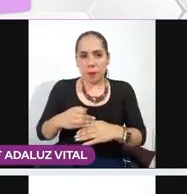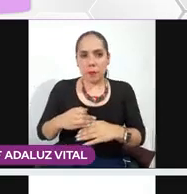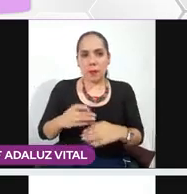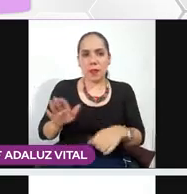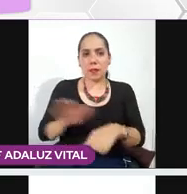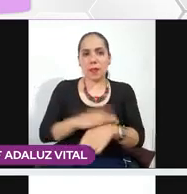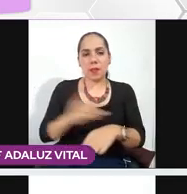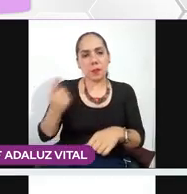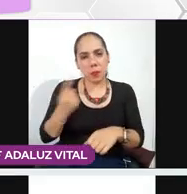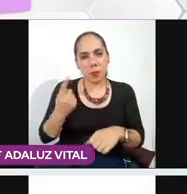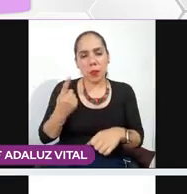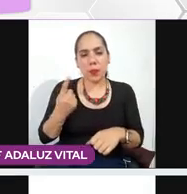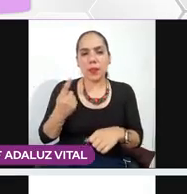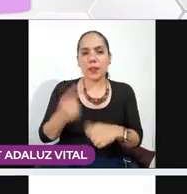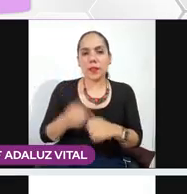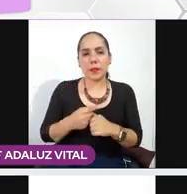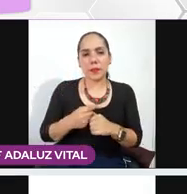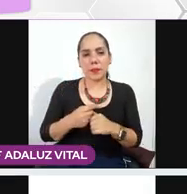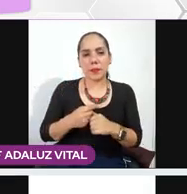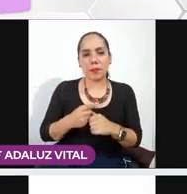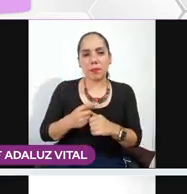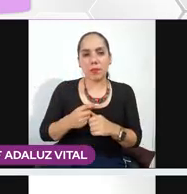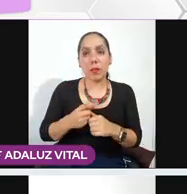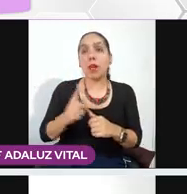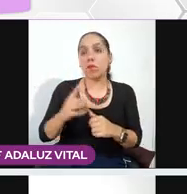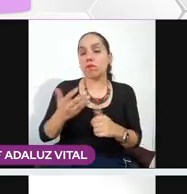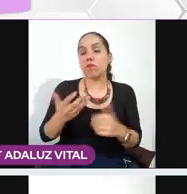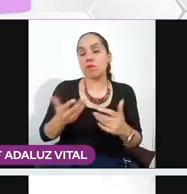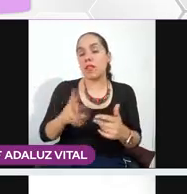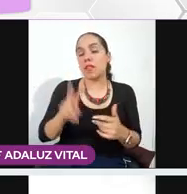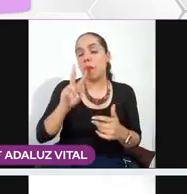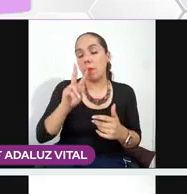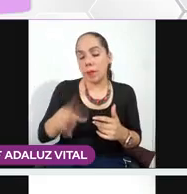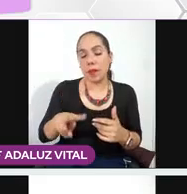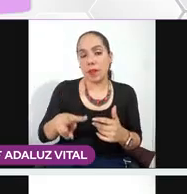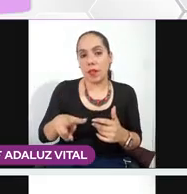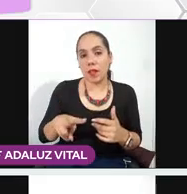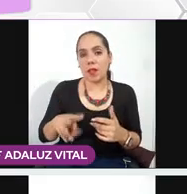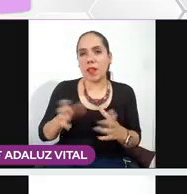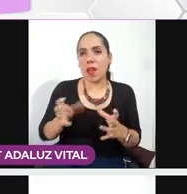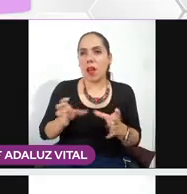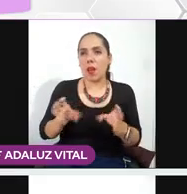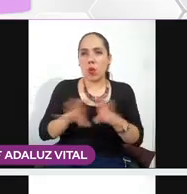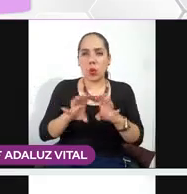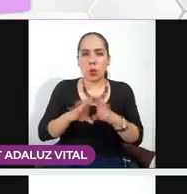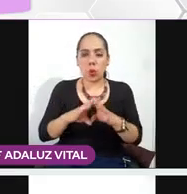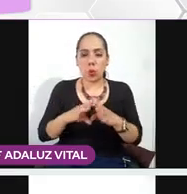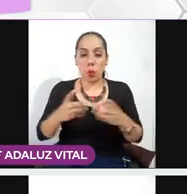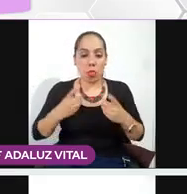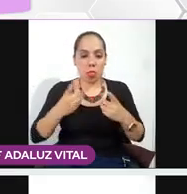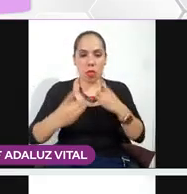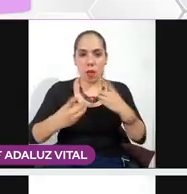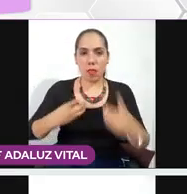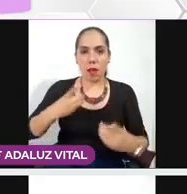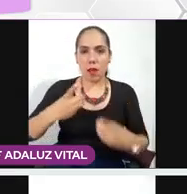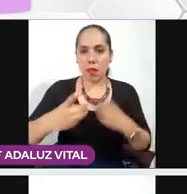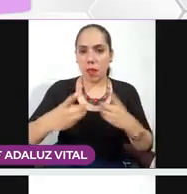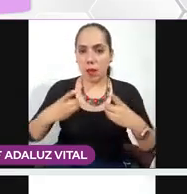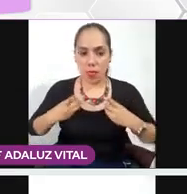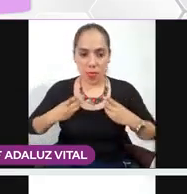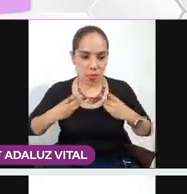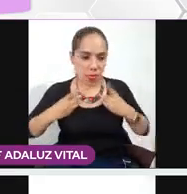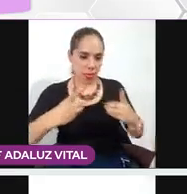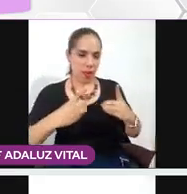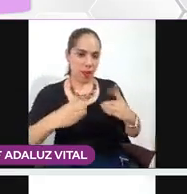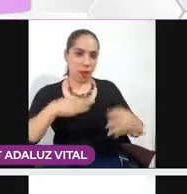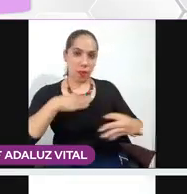bien es que existe la compensación, ¿no? Esta parte como de, pues voy a darte todo lo que nadie te puede dar o la persona que